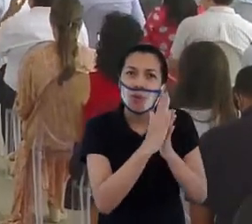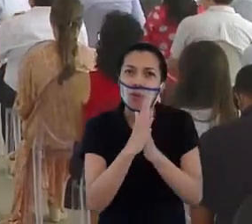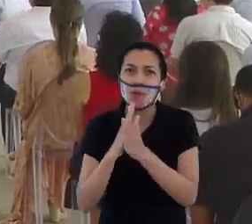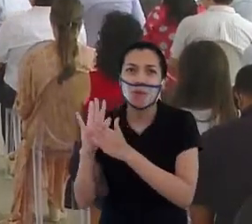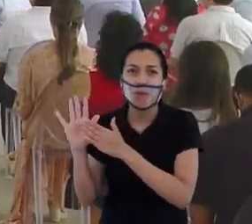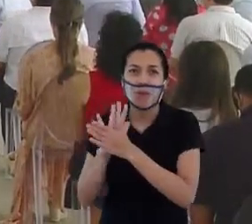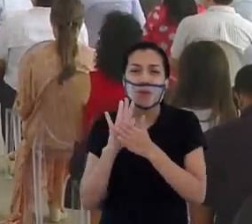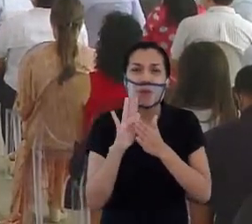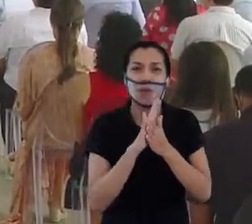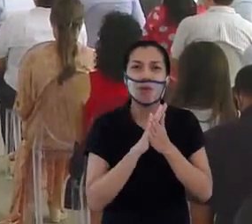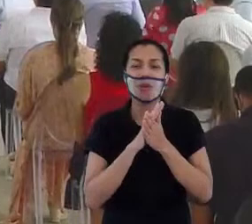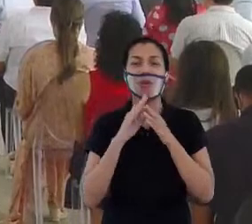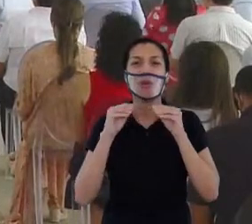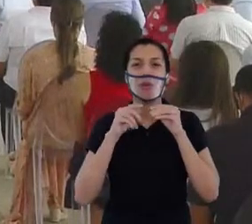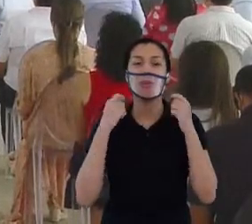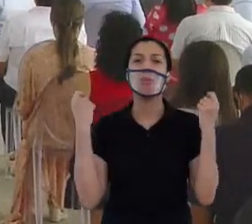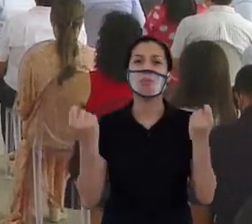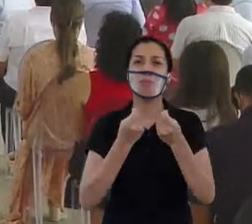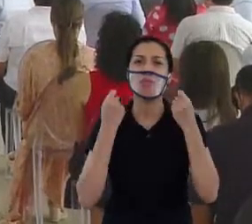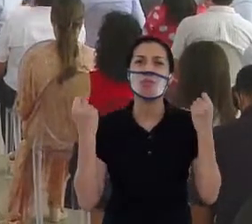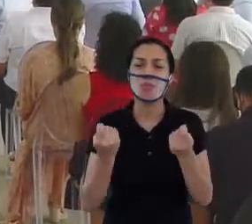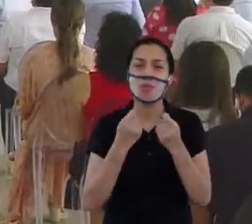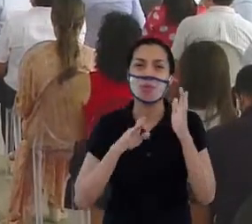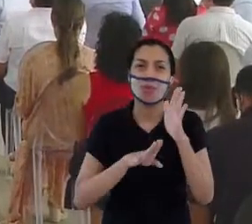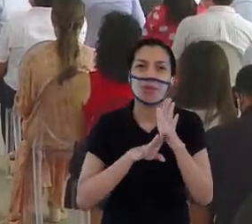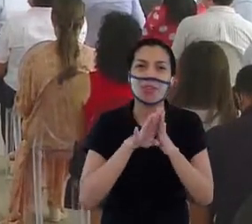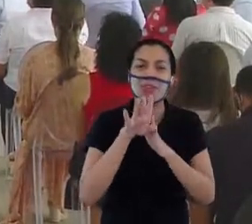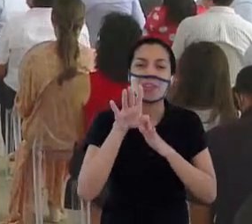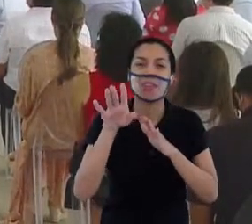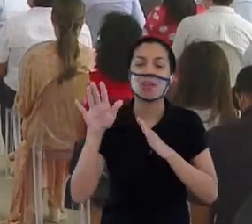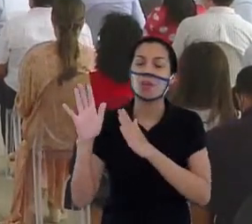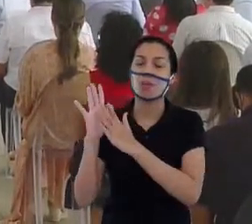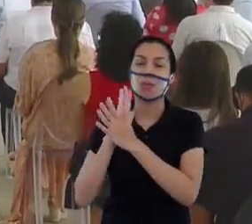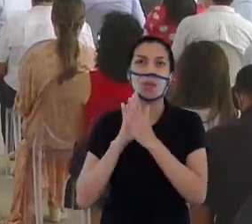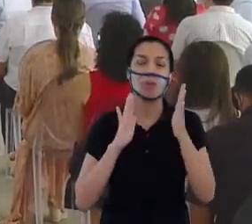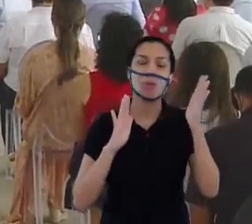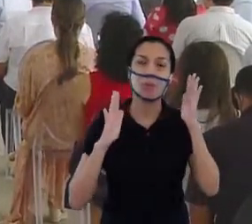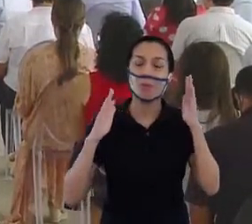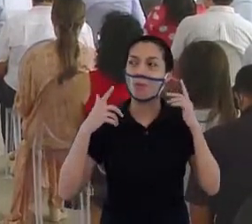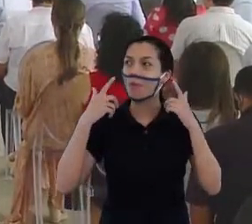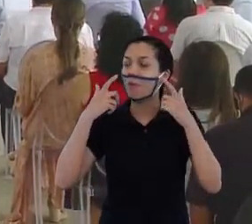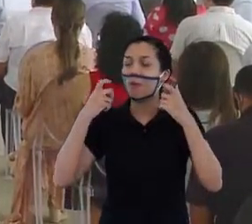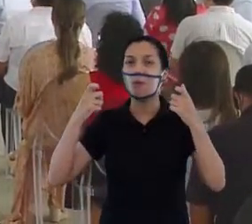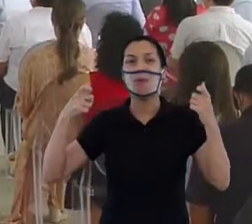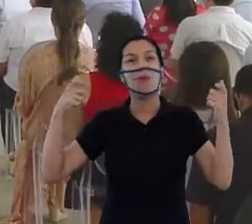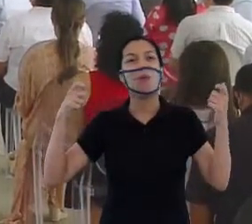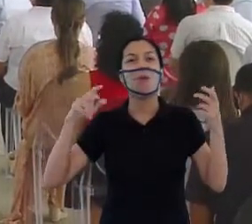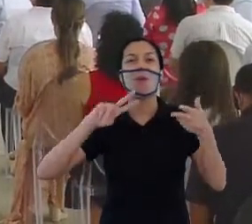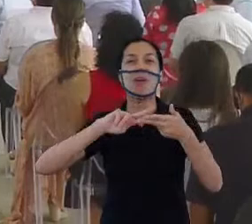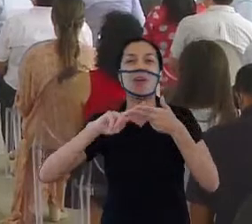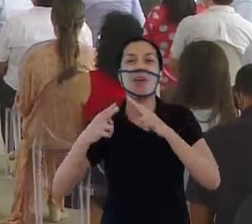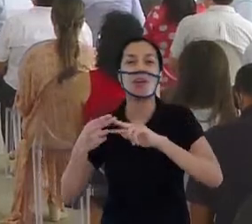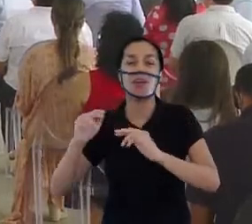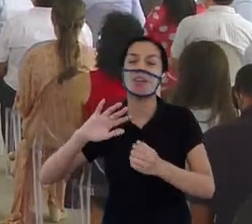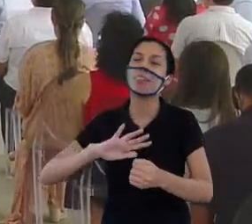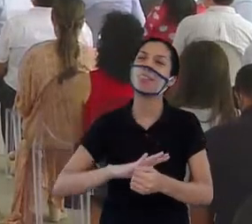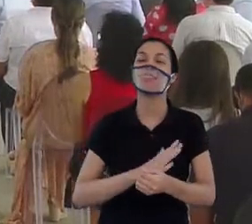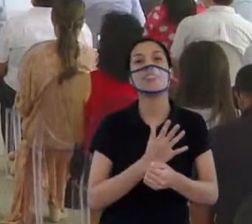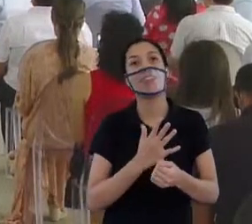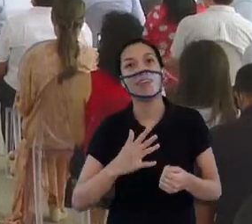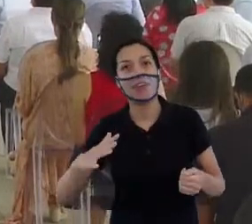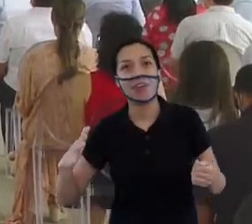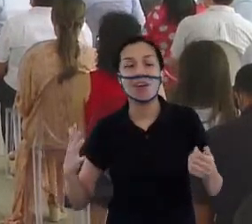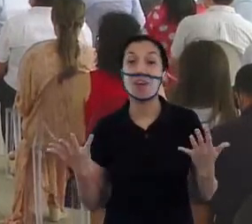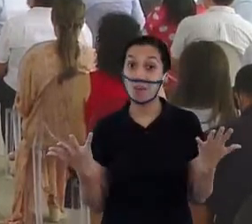los oídos de quienes promovemos el desarrollo. Y hablando de música, qué mejor cierre para esta mañana que escuchar a